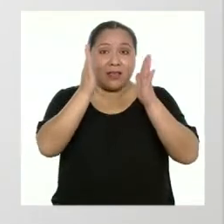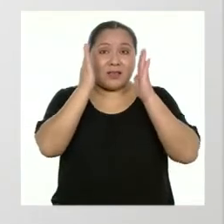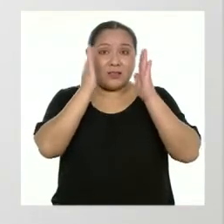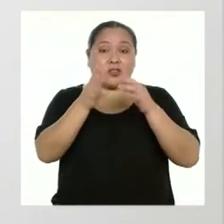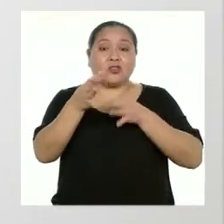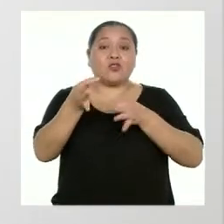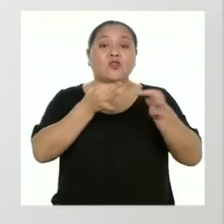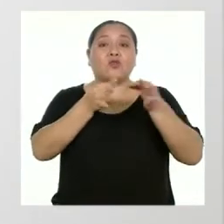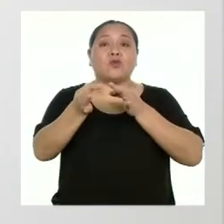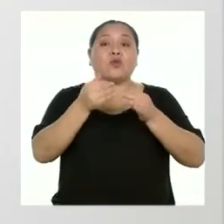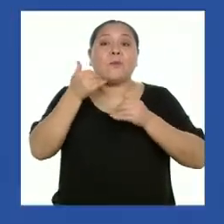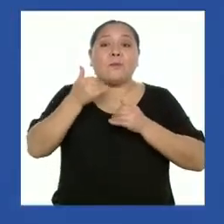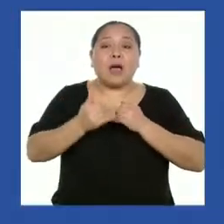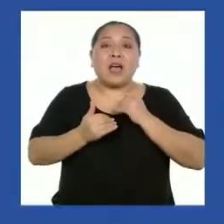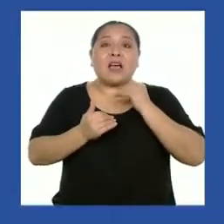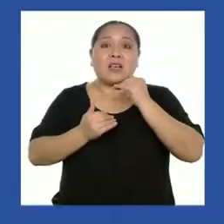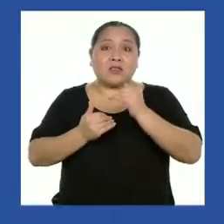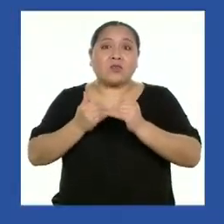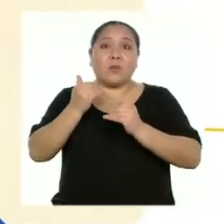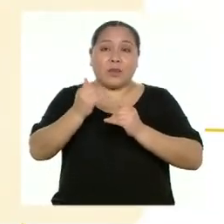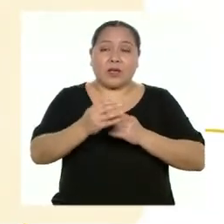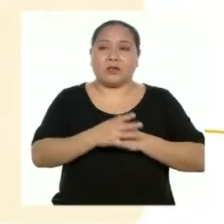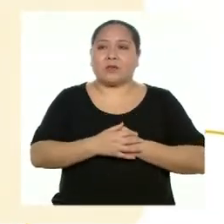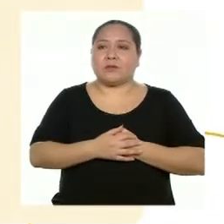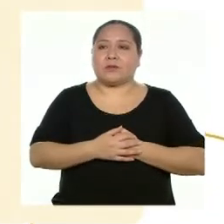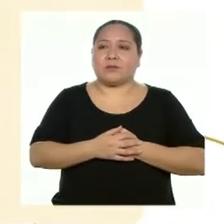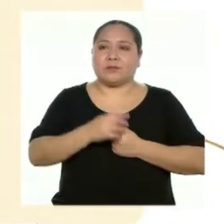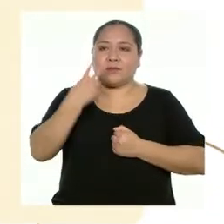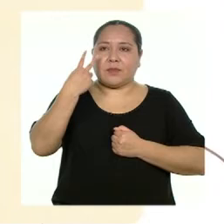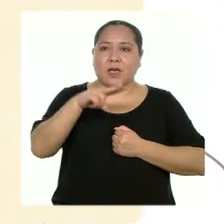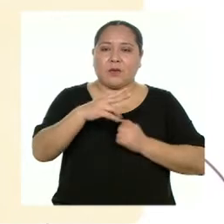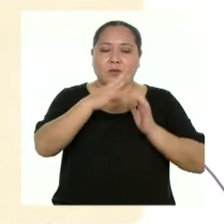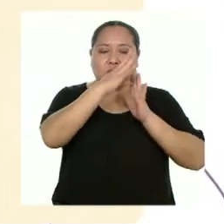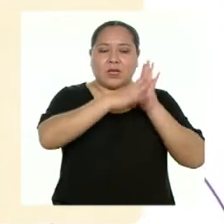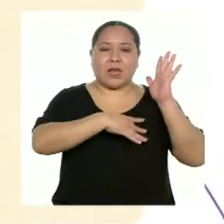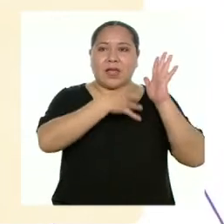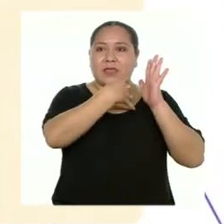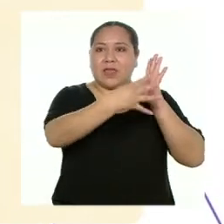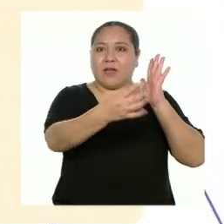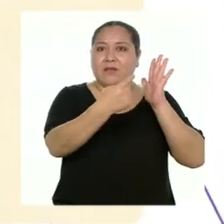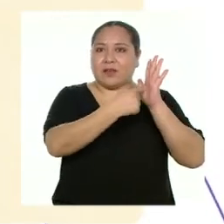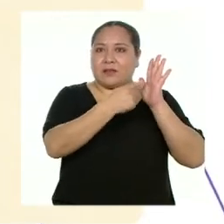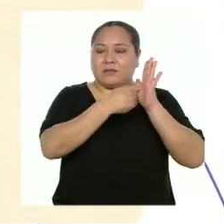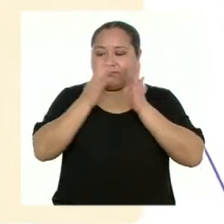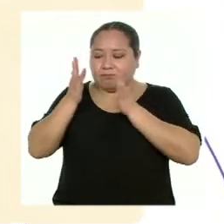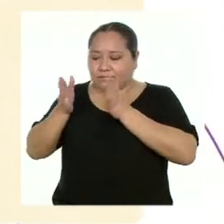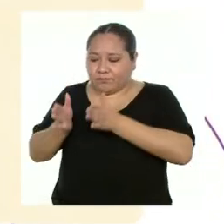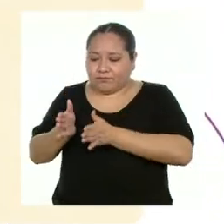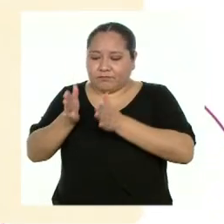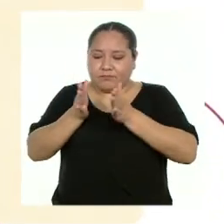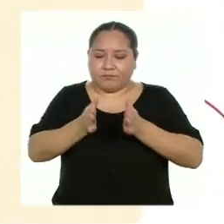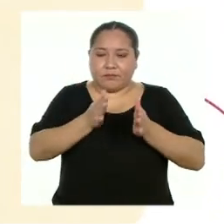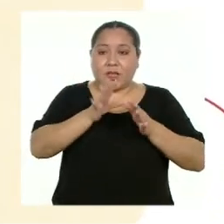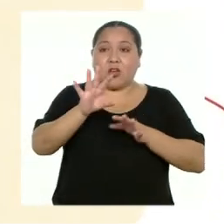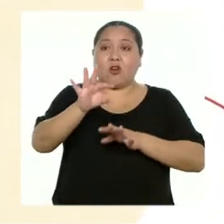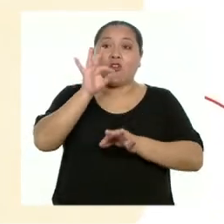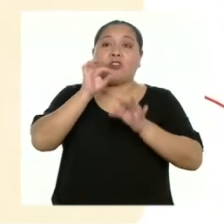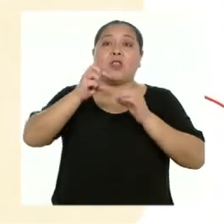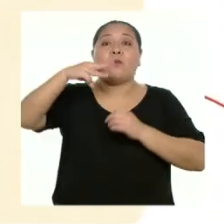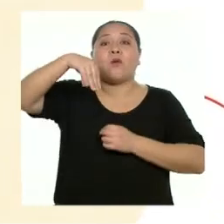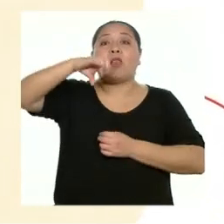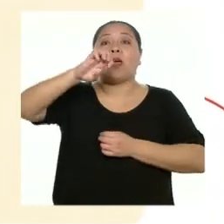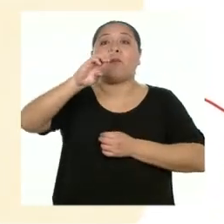que lo explicaremos paso a paso. Veamos en la tabla de frecuencias. Primero calculamos la media de los datos que